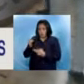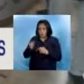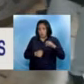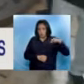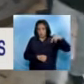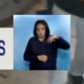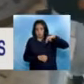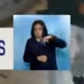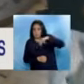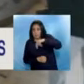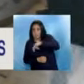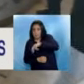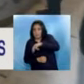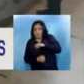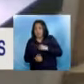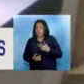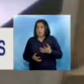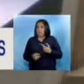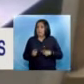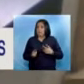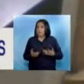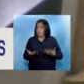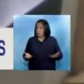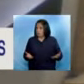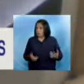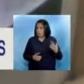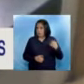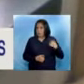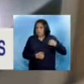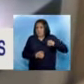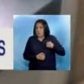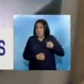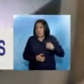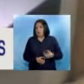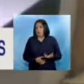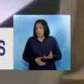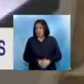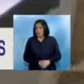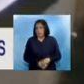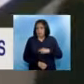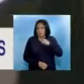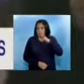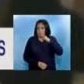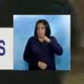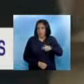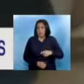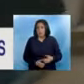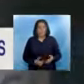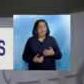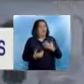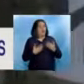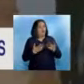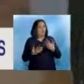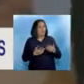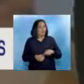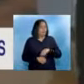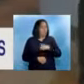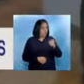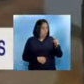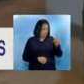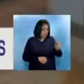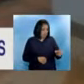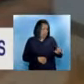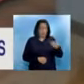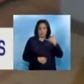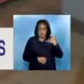baja rápidamente las escaleras, pero llevando una pesada maleta consigo. La mujer habla al parecer con su cómplice que se encuentra